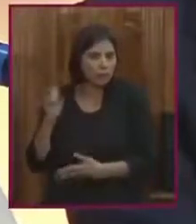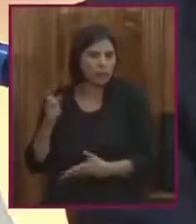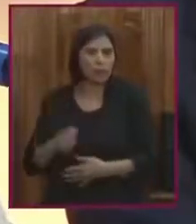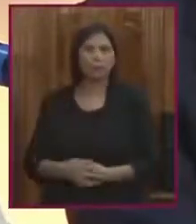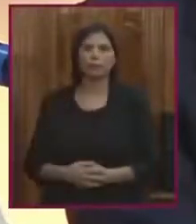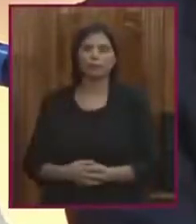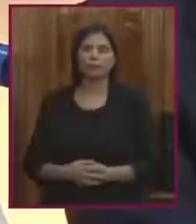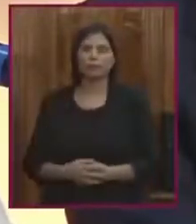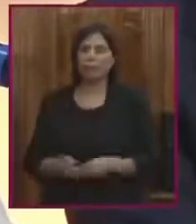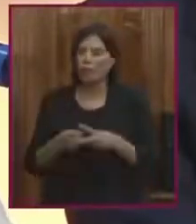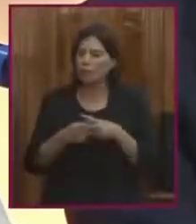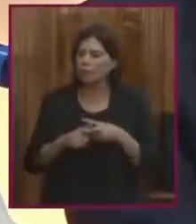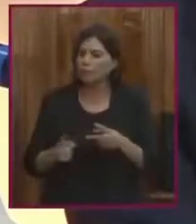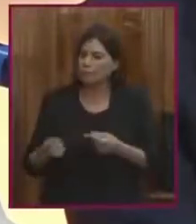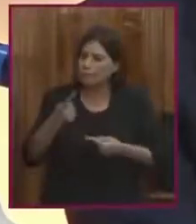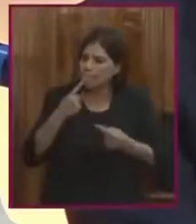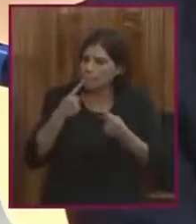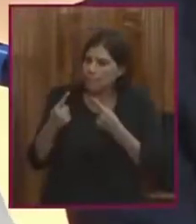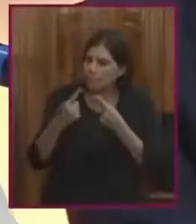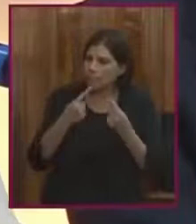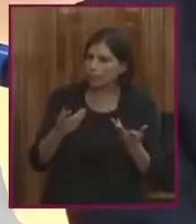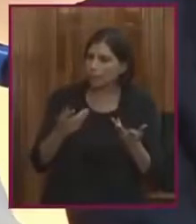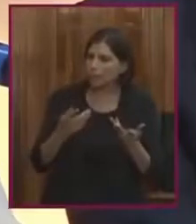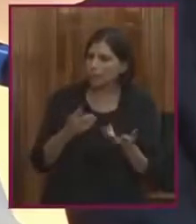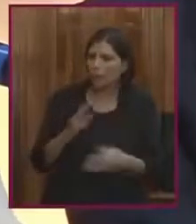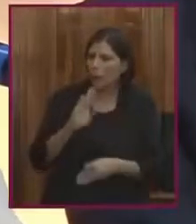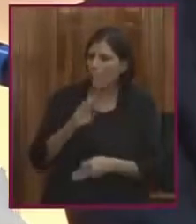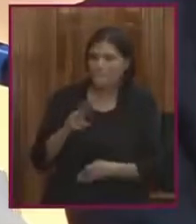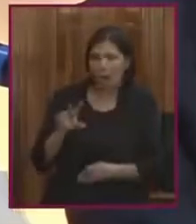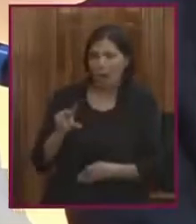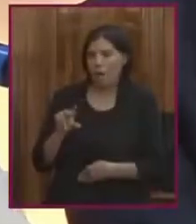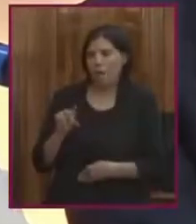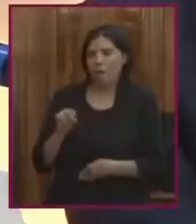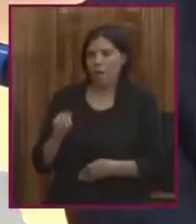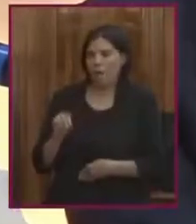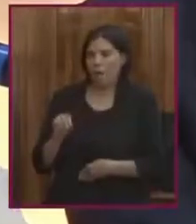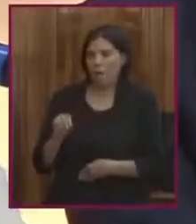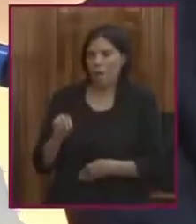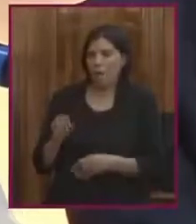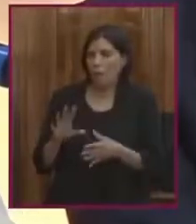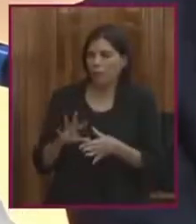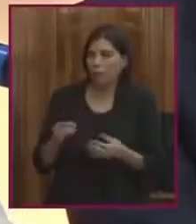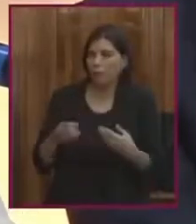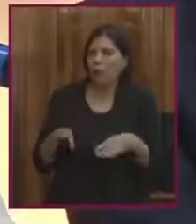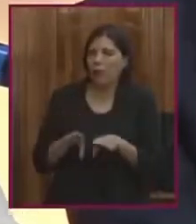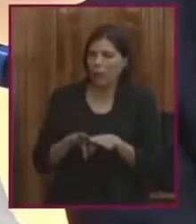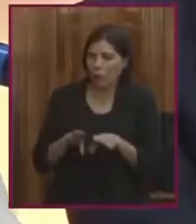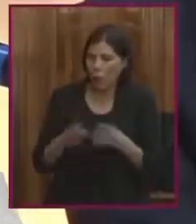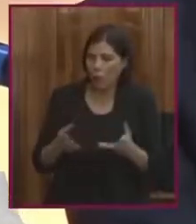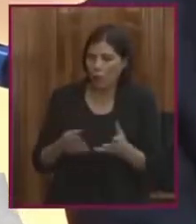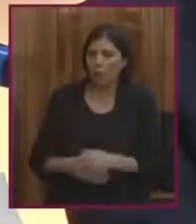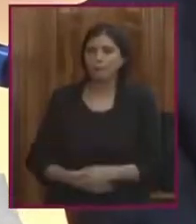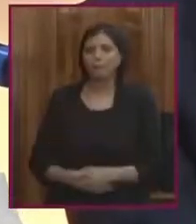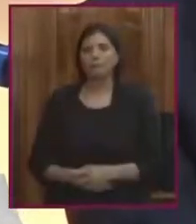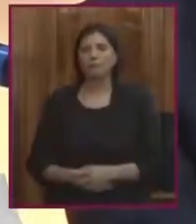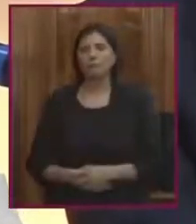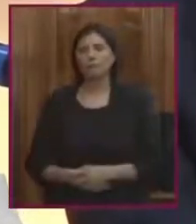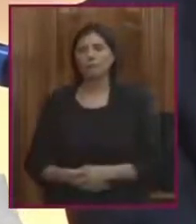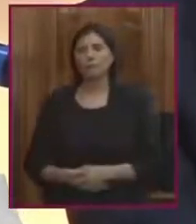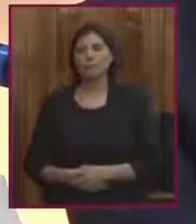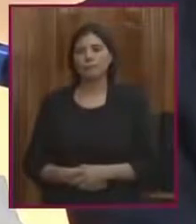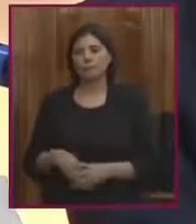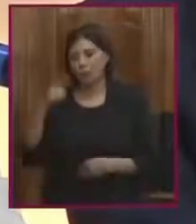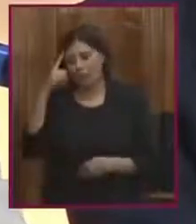entrándole a la discusión. O sea, no está mal de autodefinirse ante el conjunto. y para que se hable